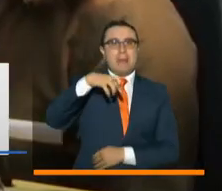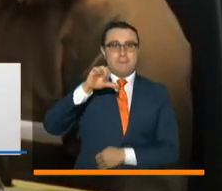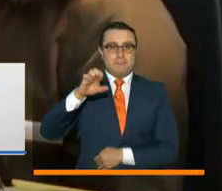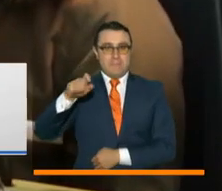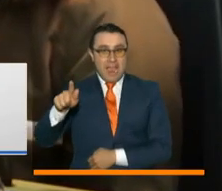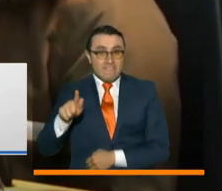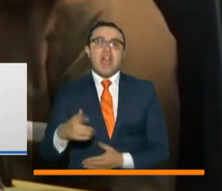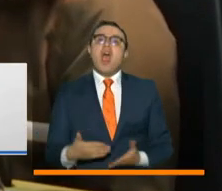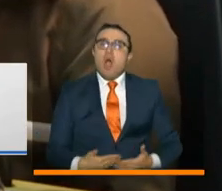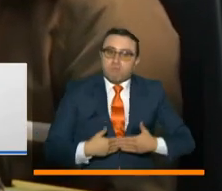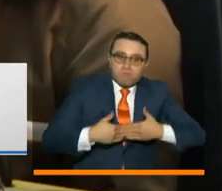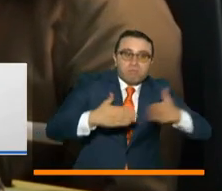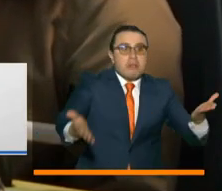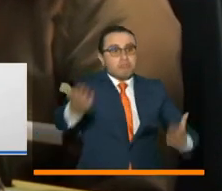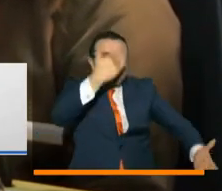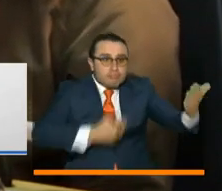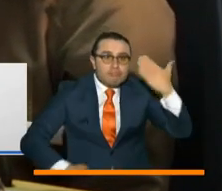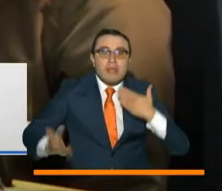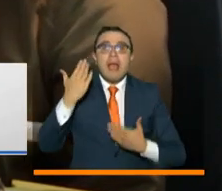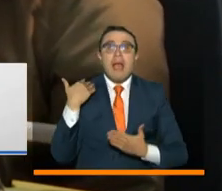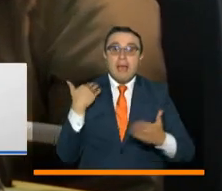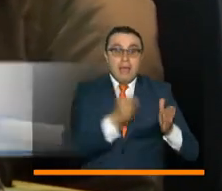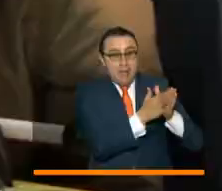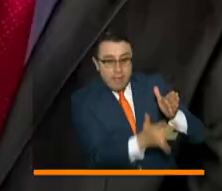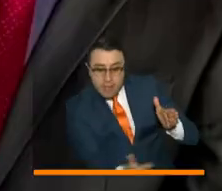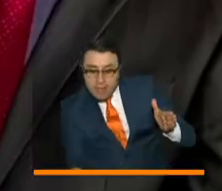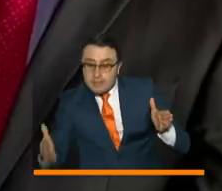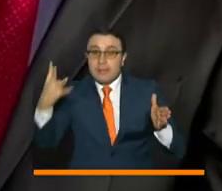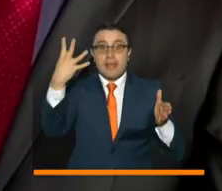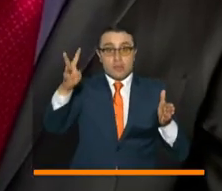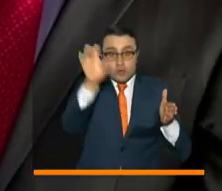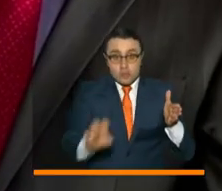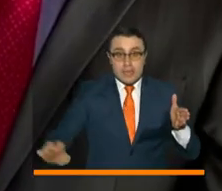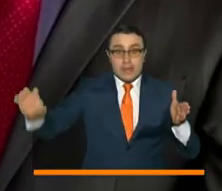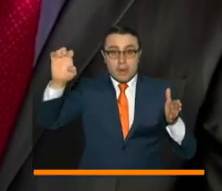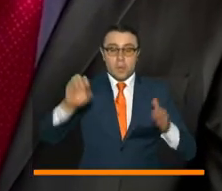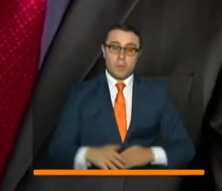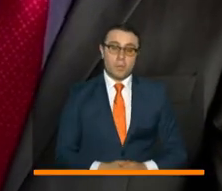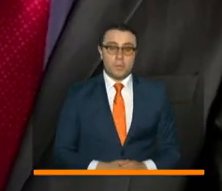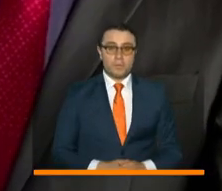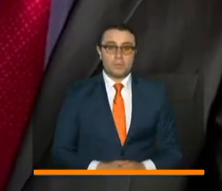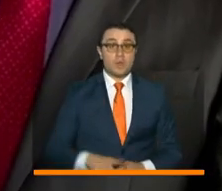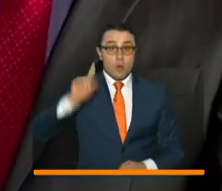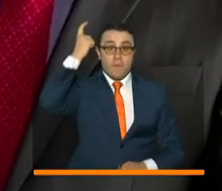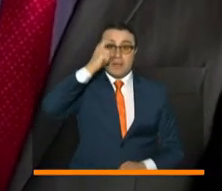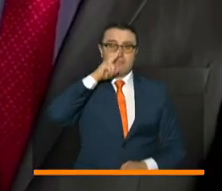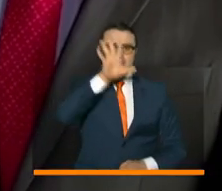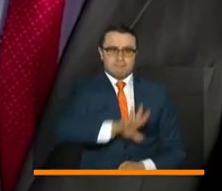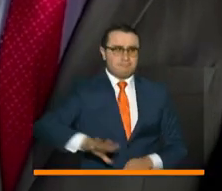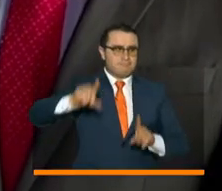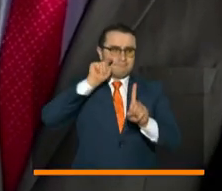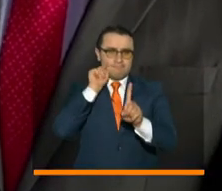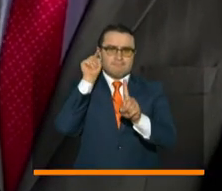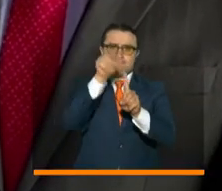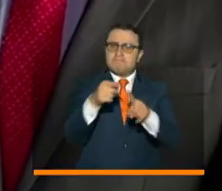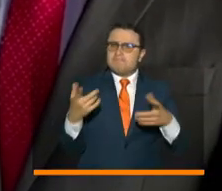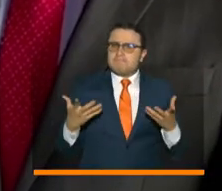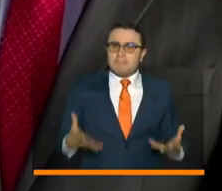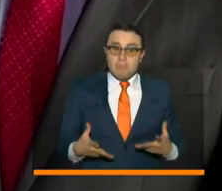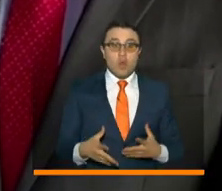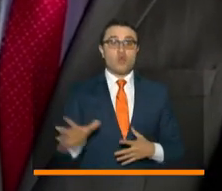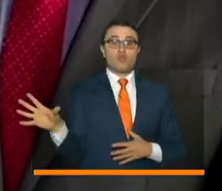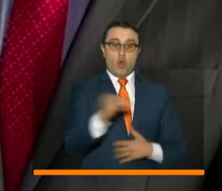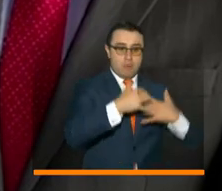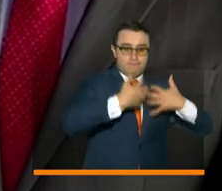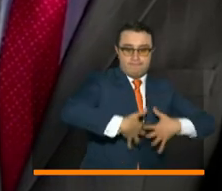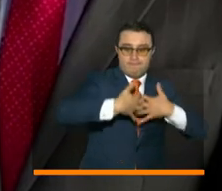abre nuevamente sus convocatorias hasta el 14 de enero. El propósito del Gobierno Nacional es apoyar a todos los empleadores